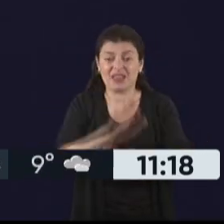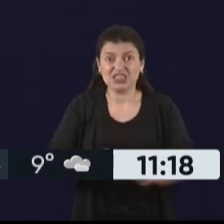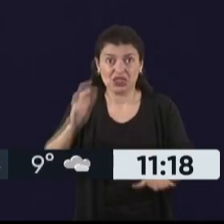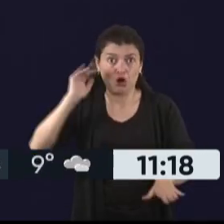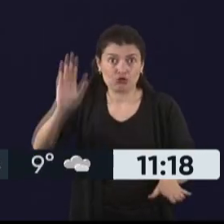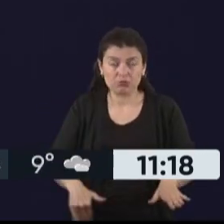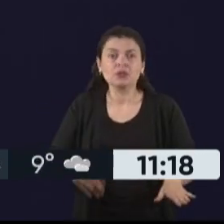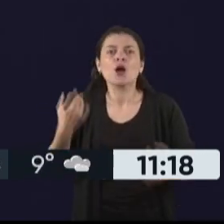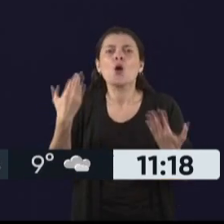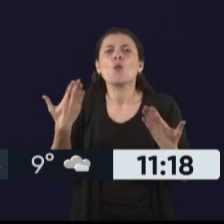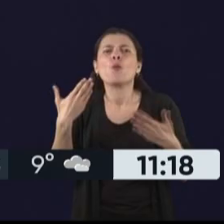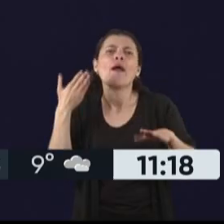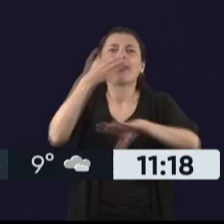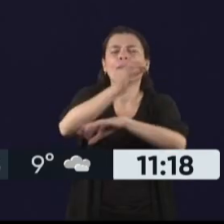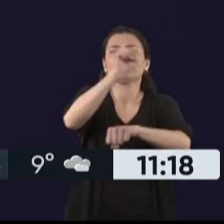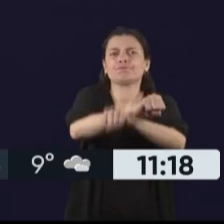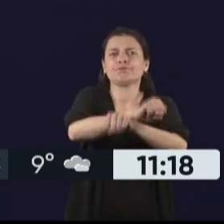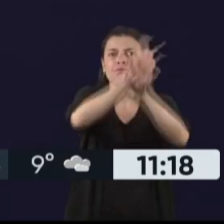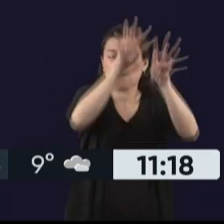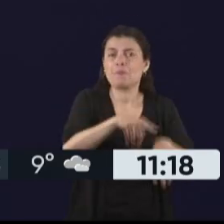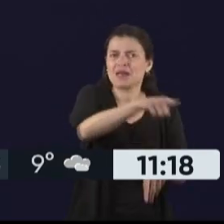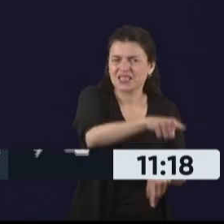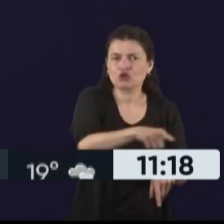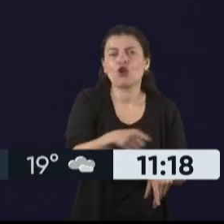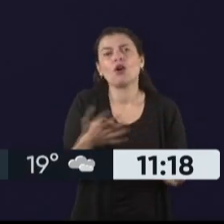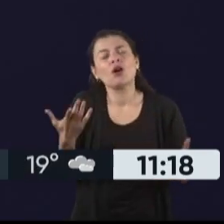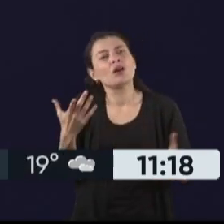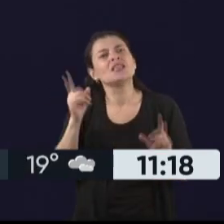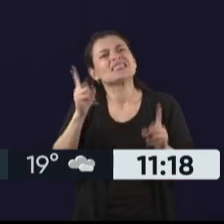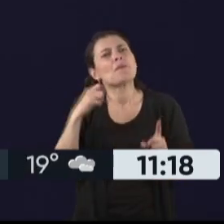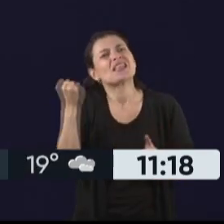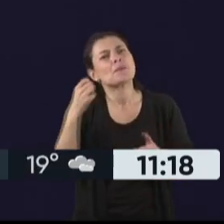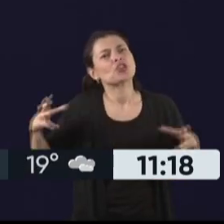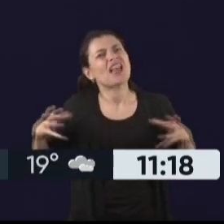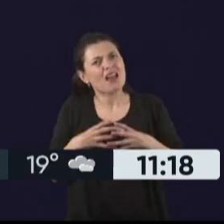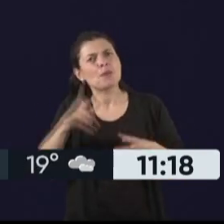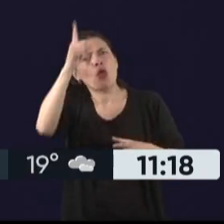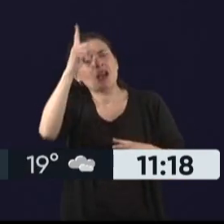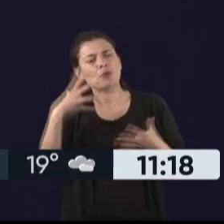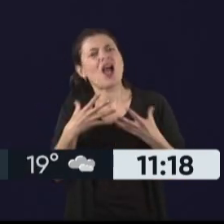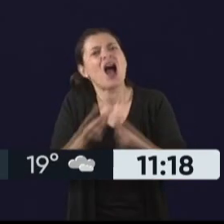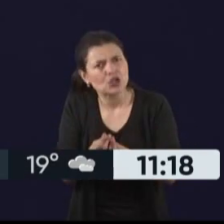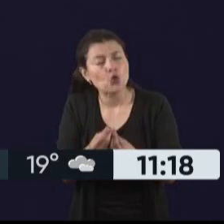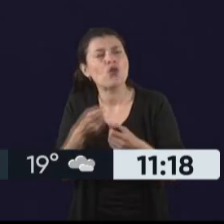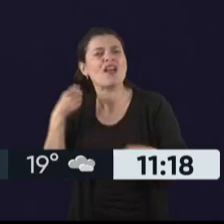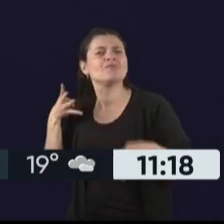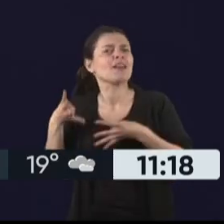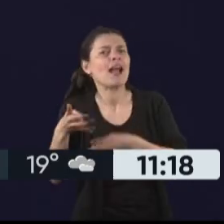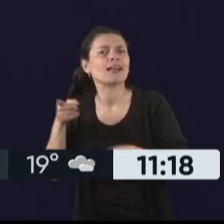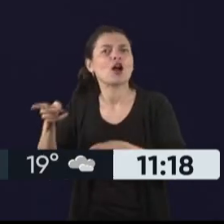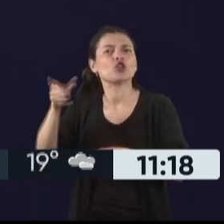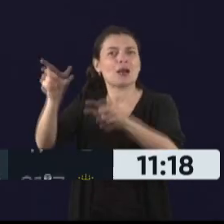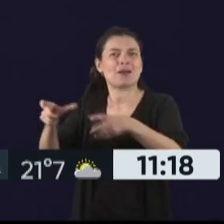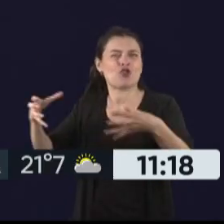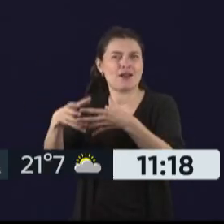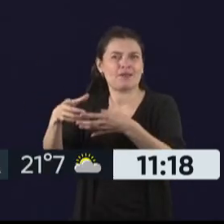preso, y también el que se resiste a que las Fuerzas Armadas colaboren en el combate contra el narcotráfico. También es el que pasó